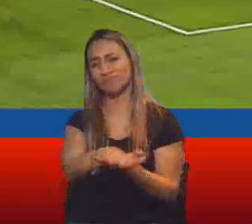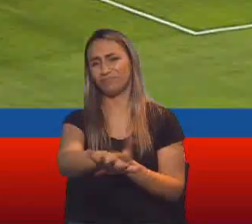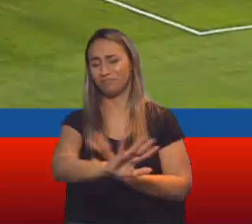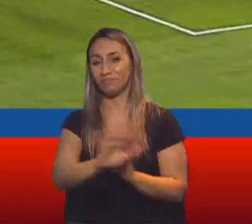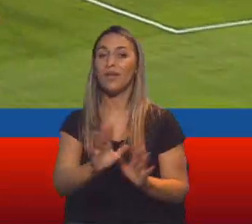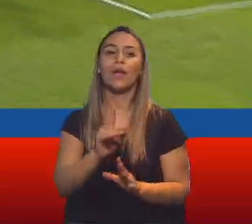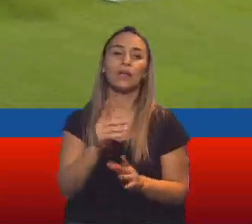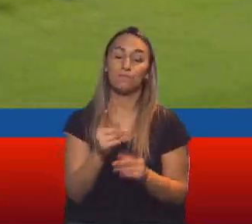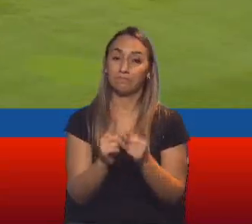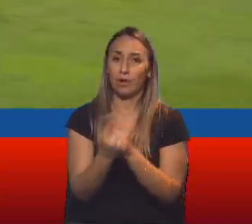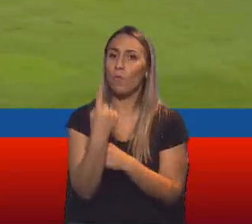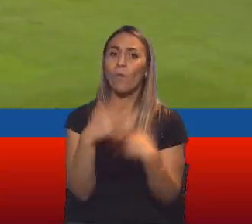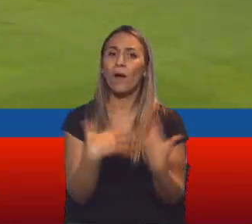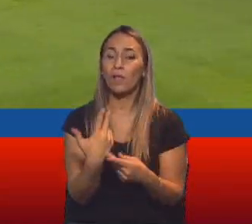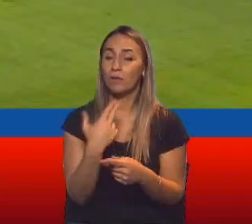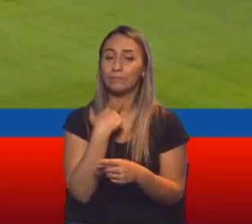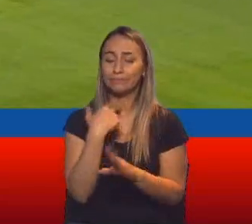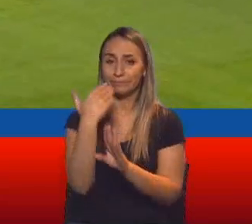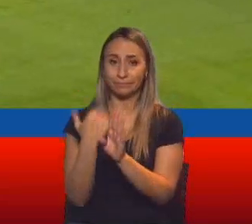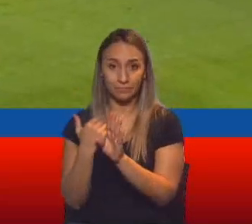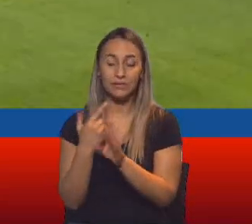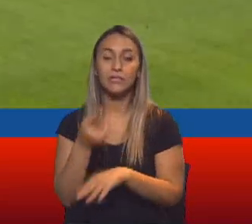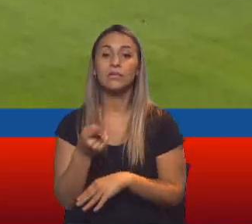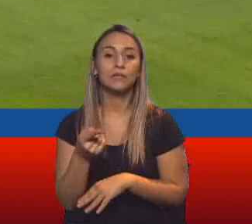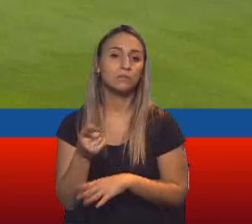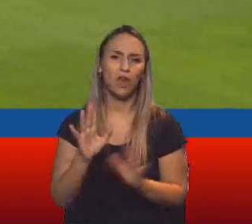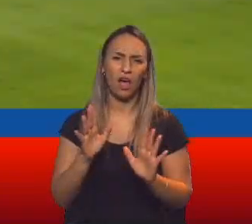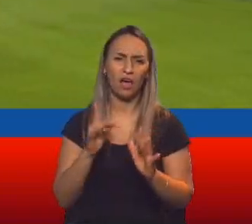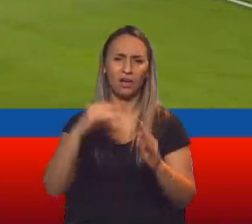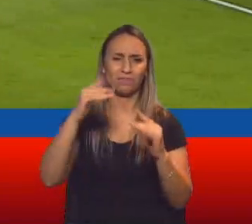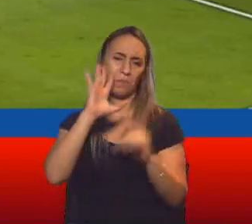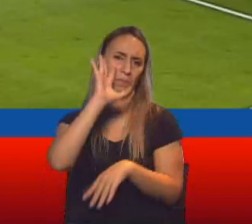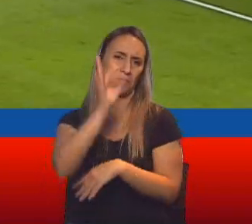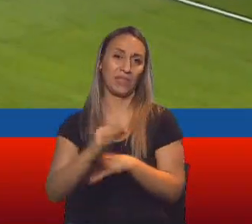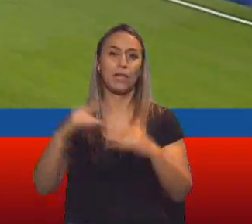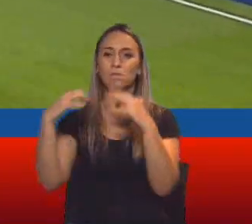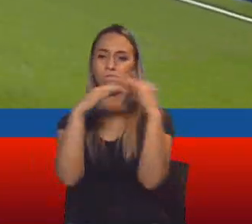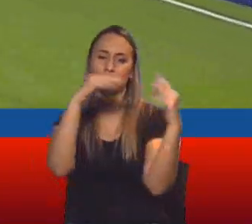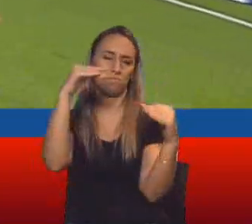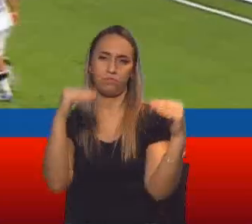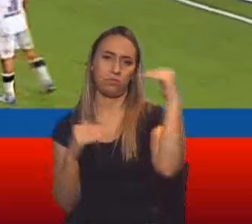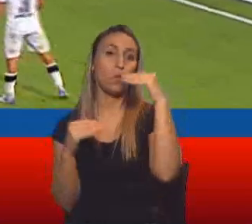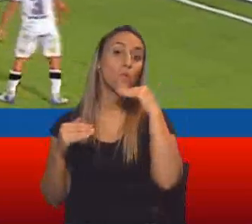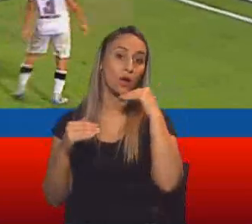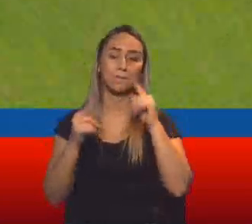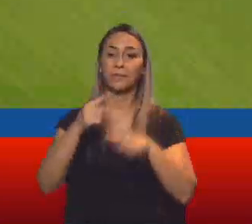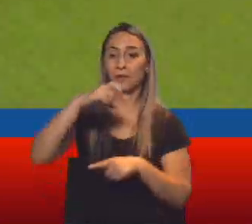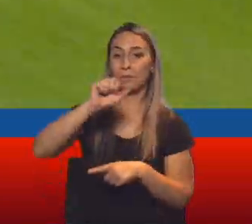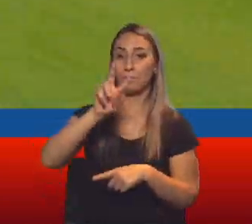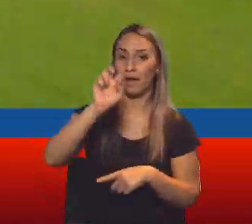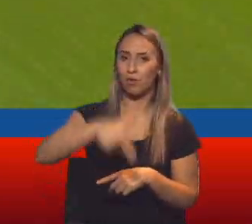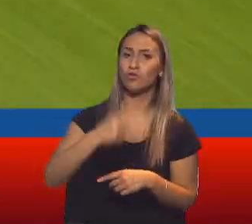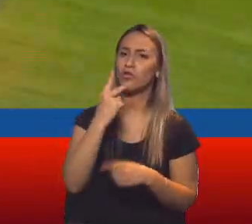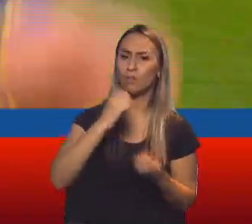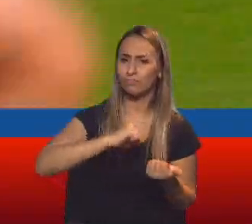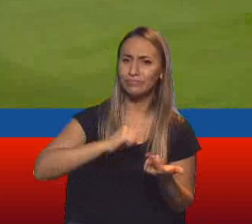un jugador menos, pero eso no fue la diferencia que ya se marcaba en cancha desde el principio. Pavón por 2, golazo